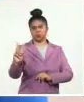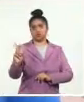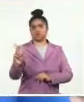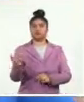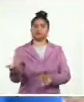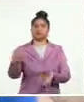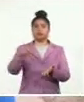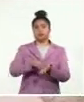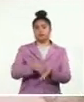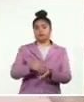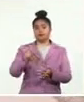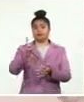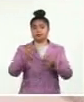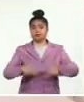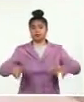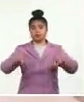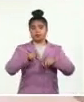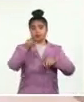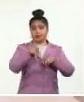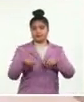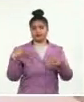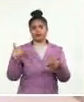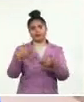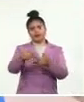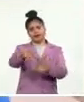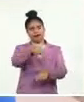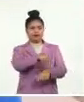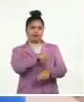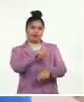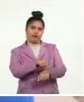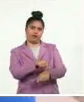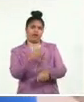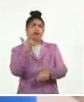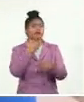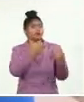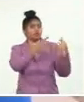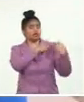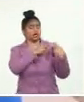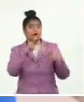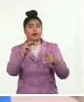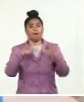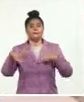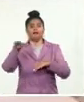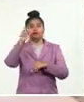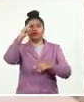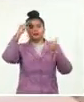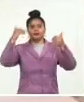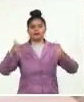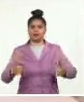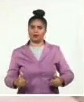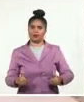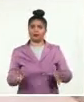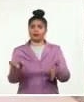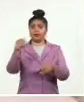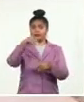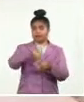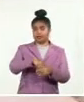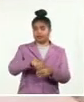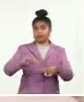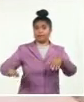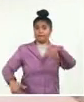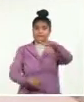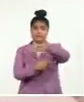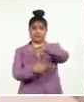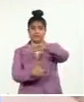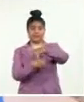tres congresistas hasta ahora del ministerio popular de la salud dentro de una viceministra si